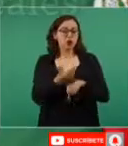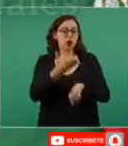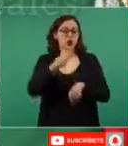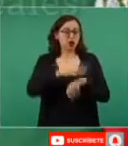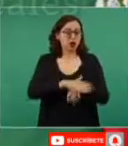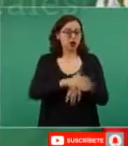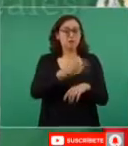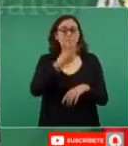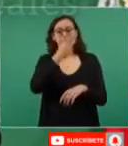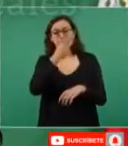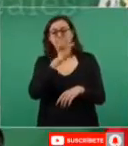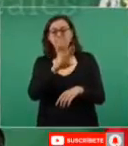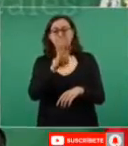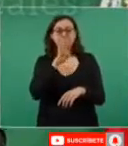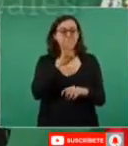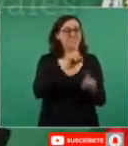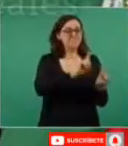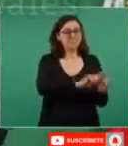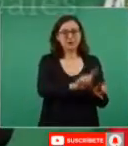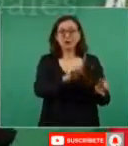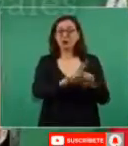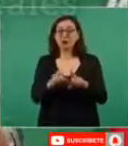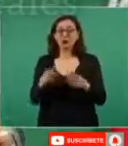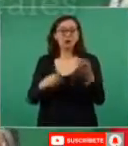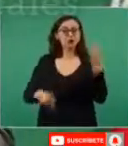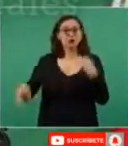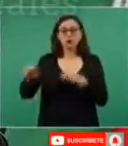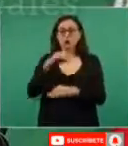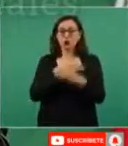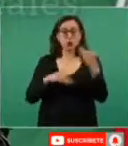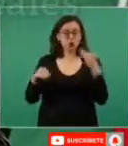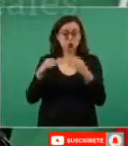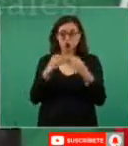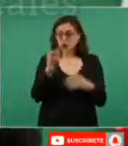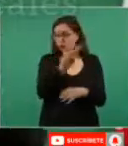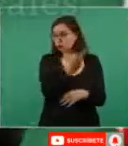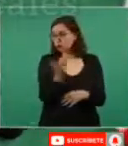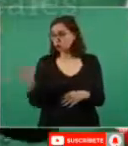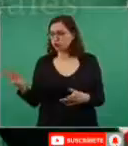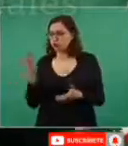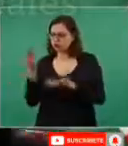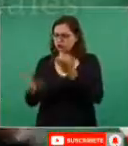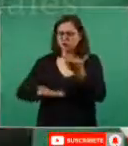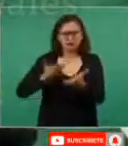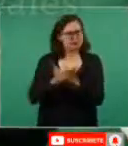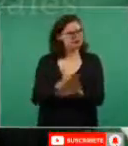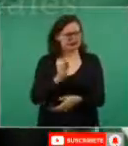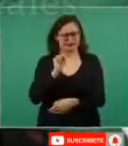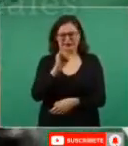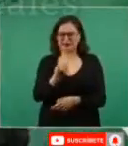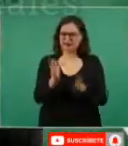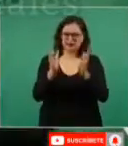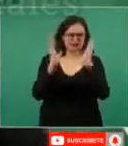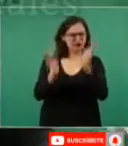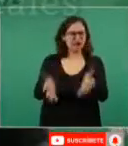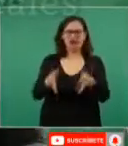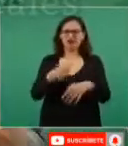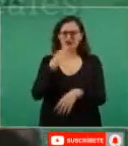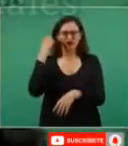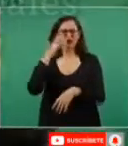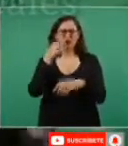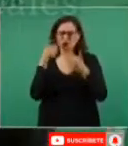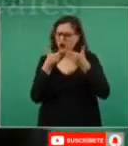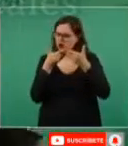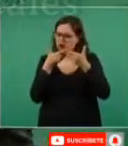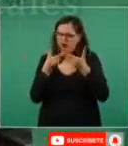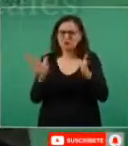familia, madres de familia, que están planteando que se les deje ya en